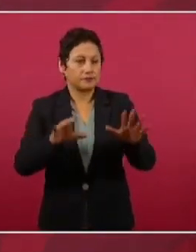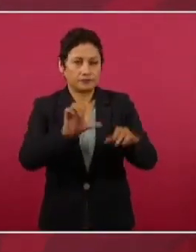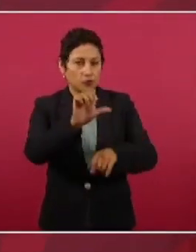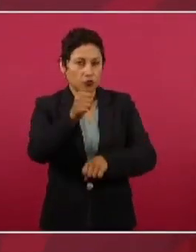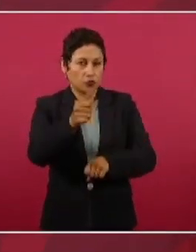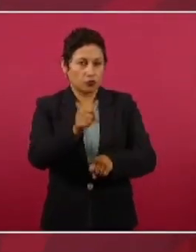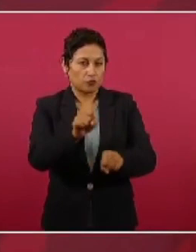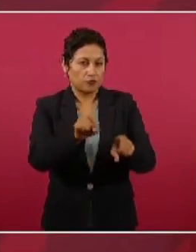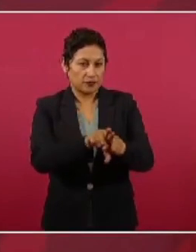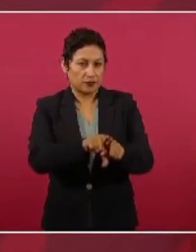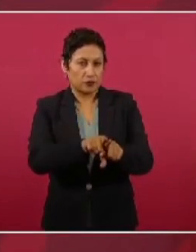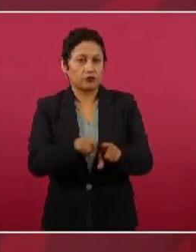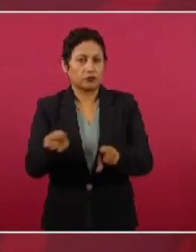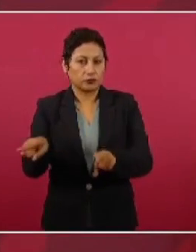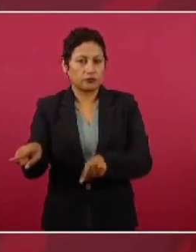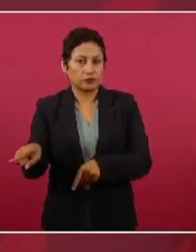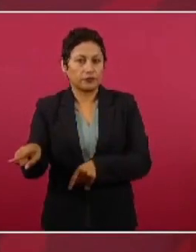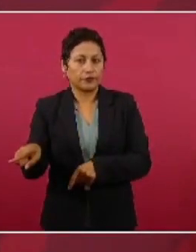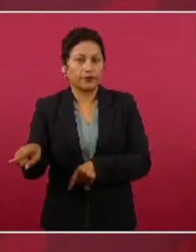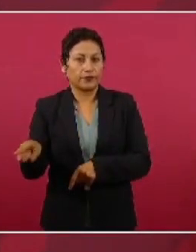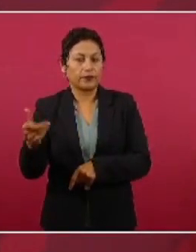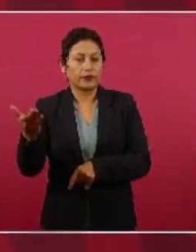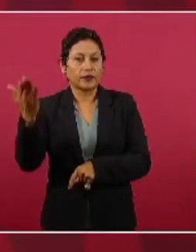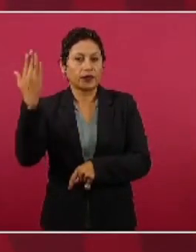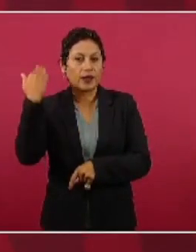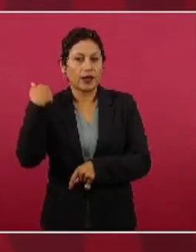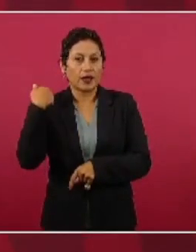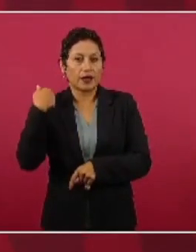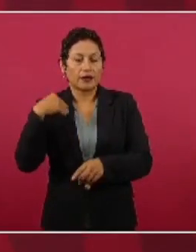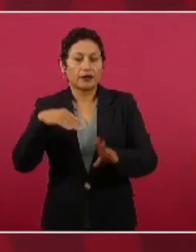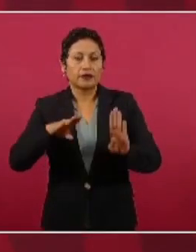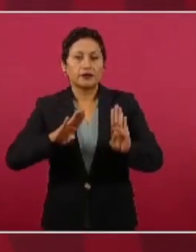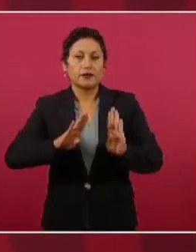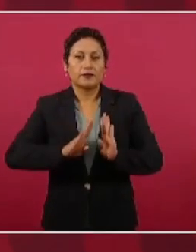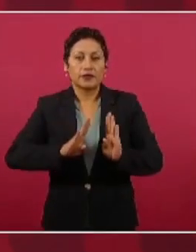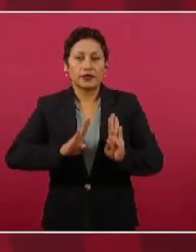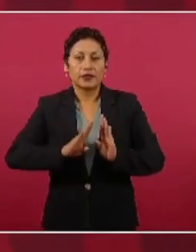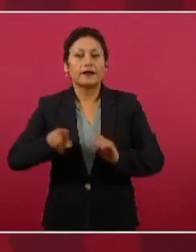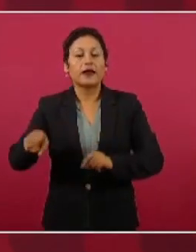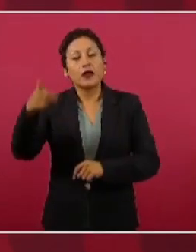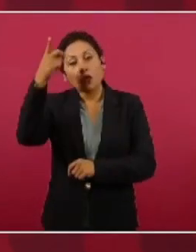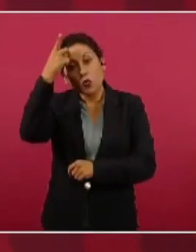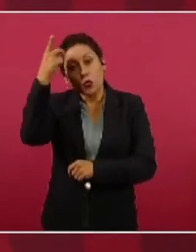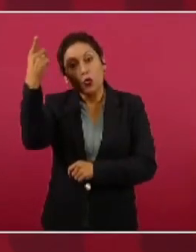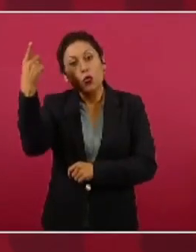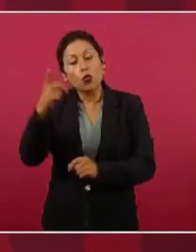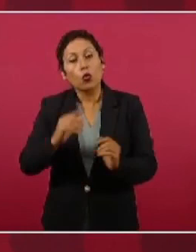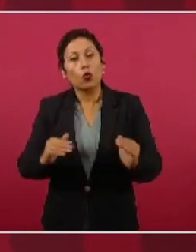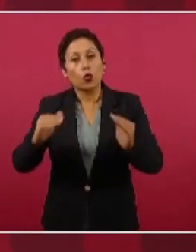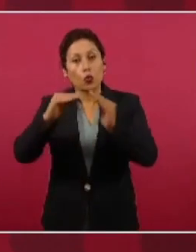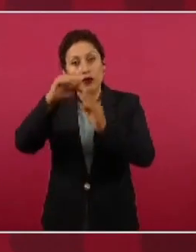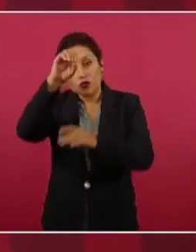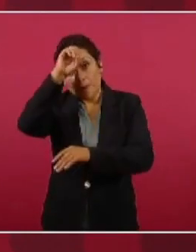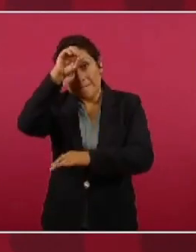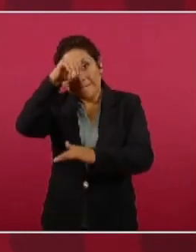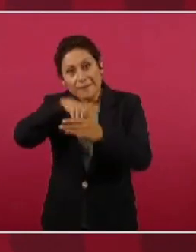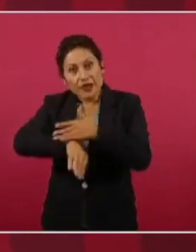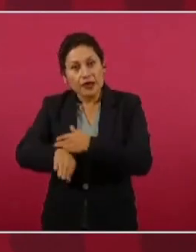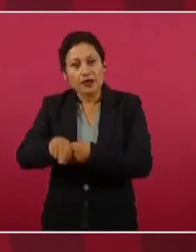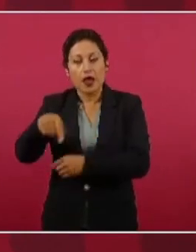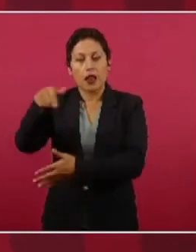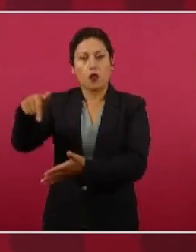Era un militar, el dueño de la mina de Cananea, y